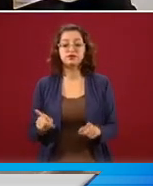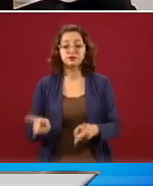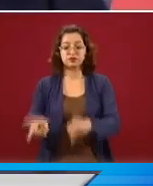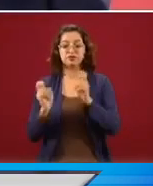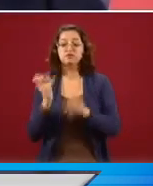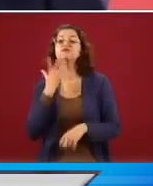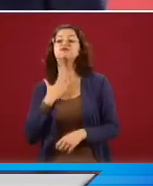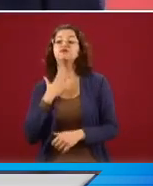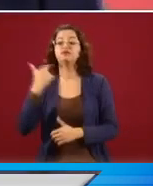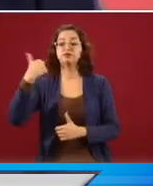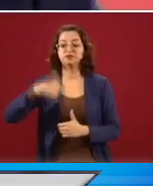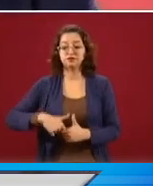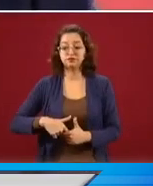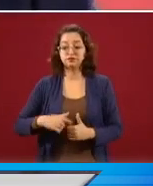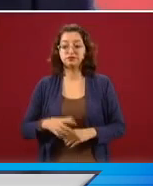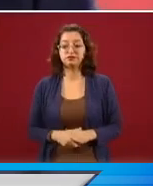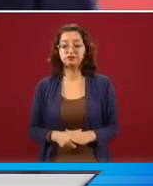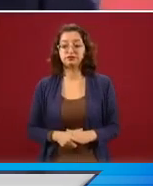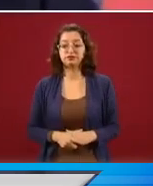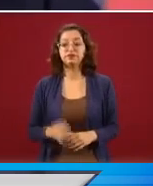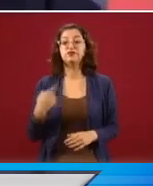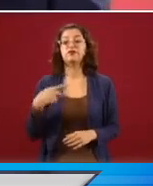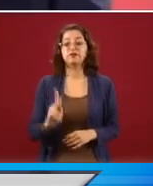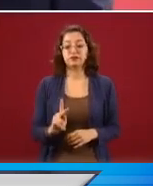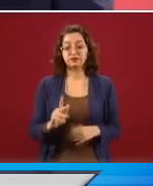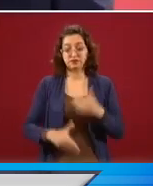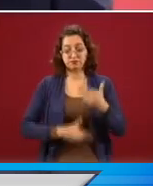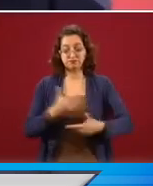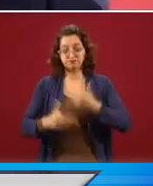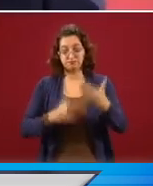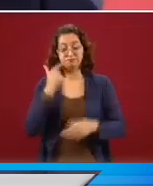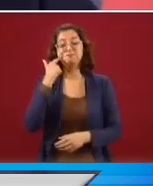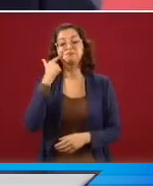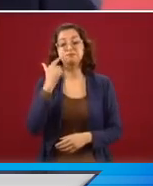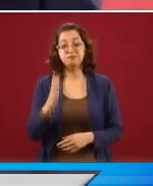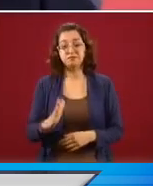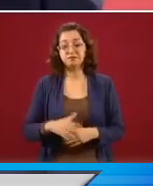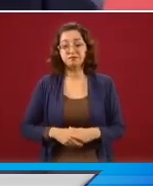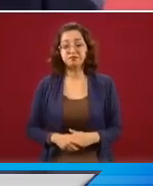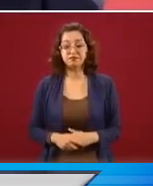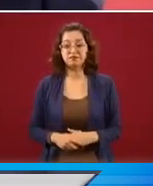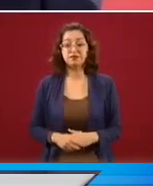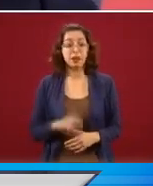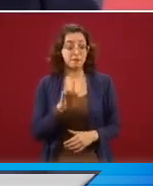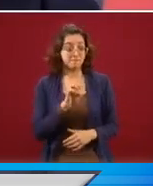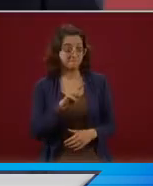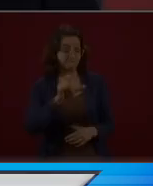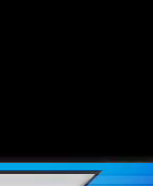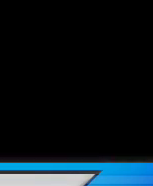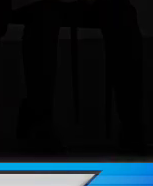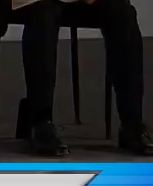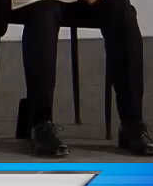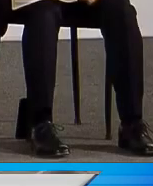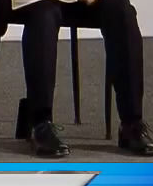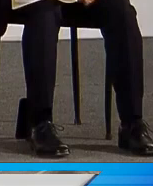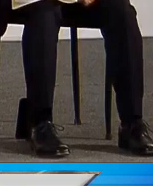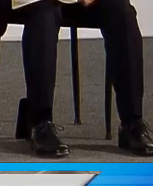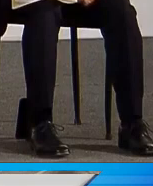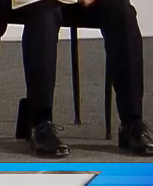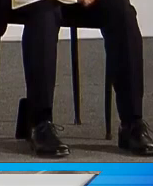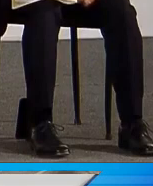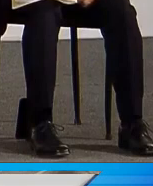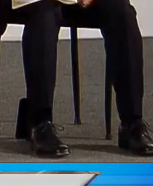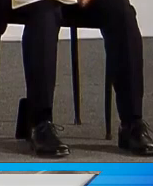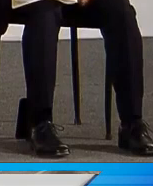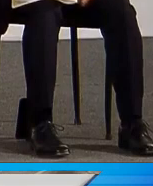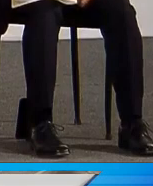se pronuncia a favor de que se realice una modificación y se apruebe lo que se rechazó en la Cámara de Diputados en relación a la reducción del presupuesto a los